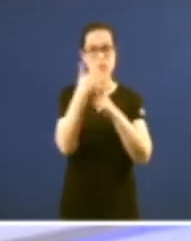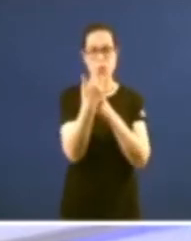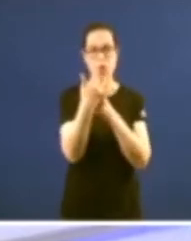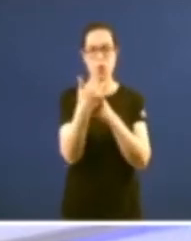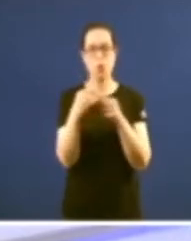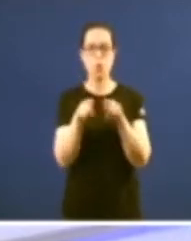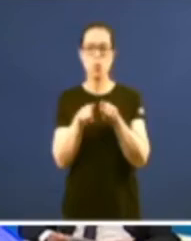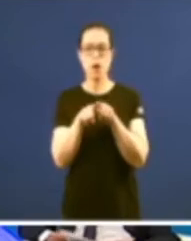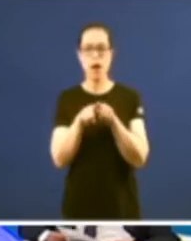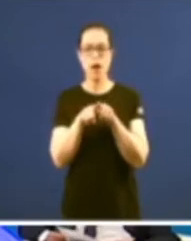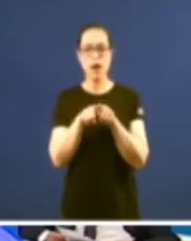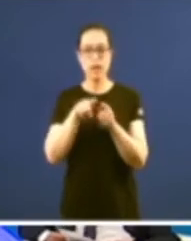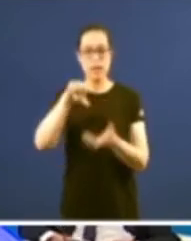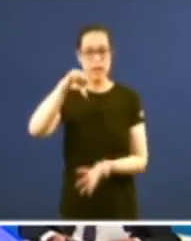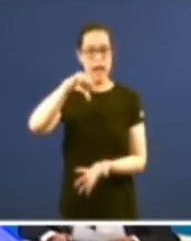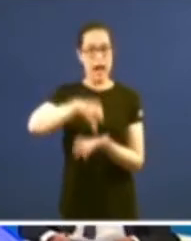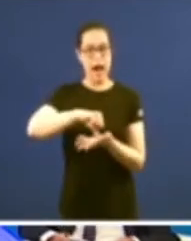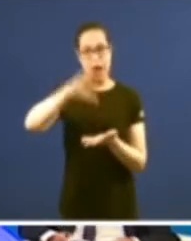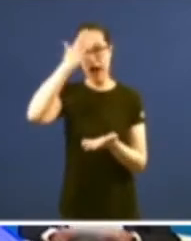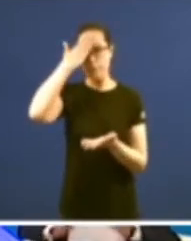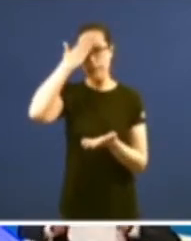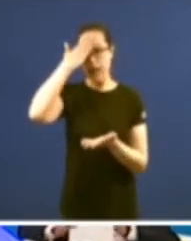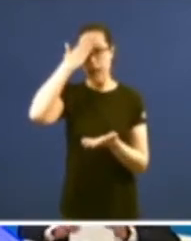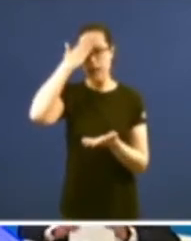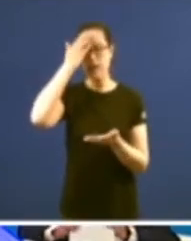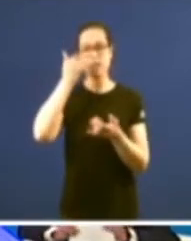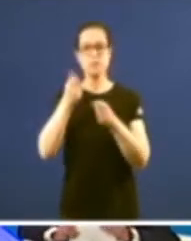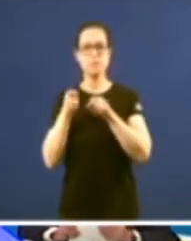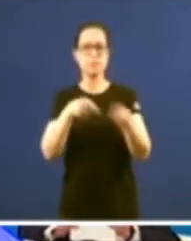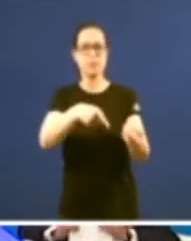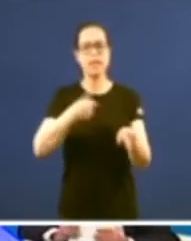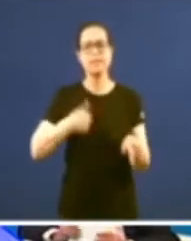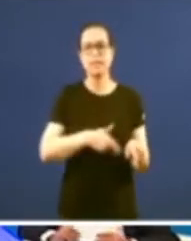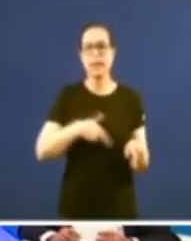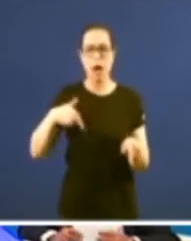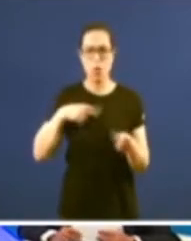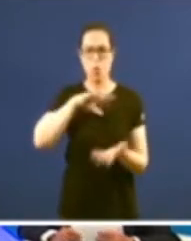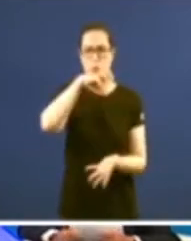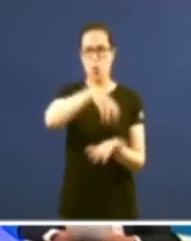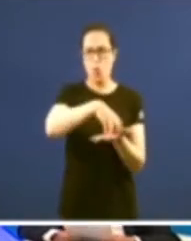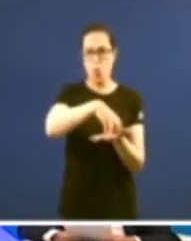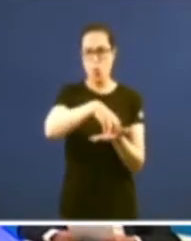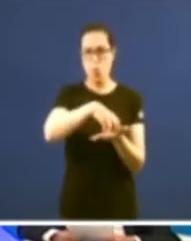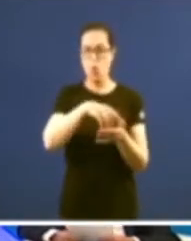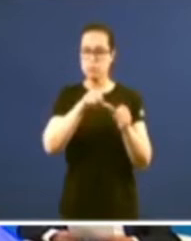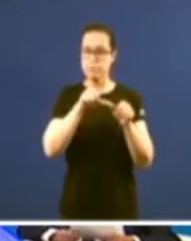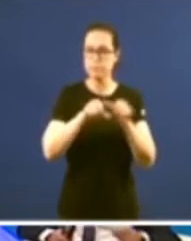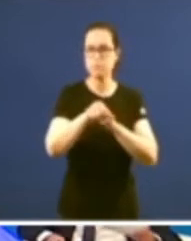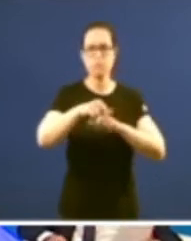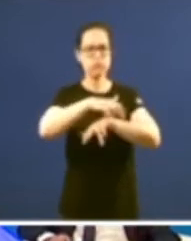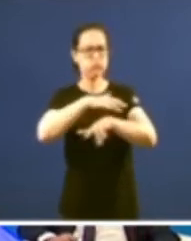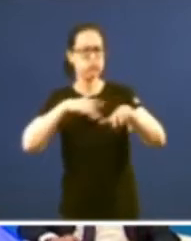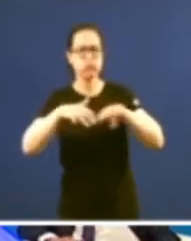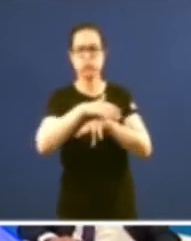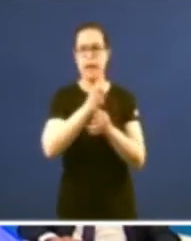asentarse en una capital de provincias y de situarse en Santiago, a ciudad en la que transcorrerían los principales feitos políticos, las